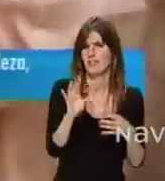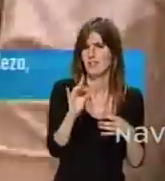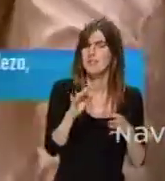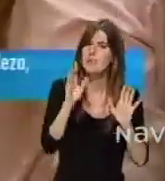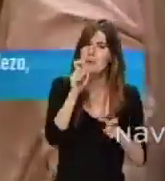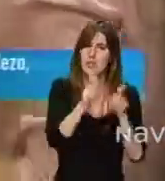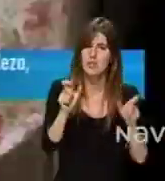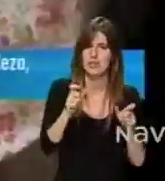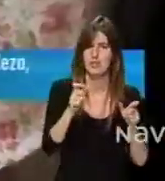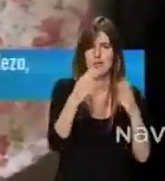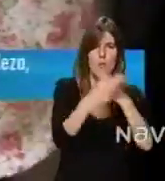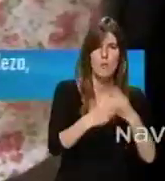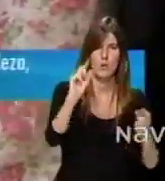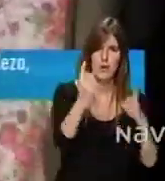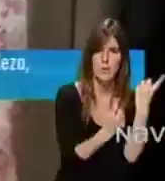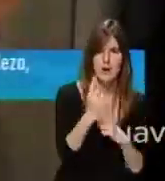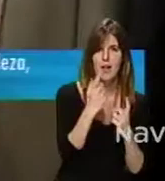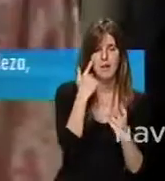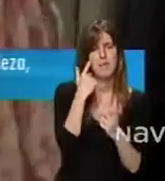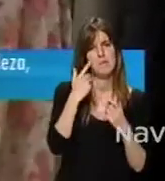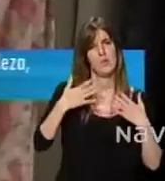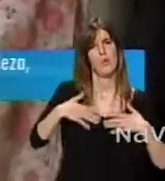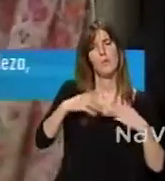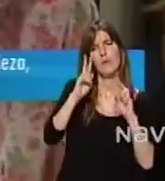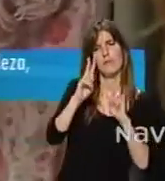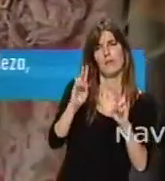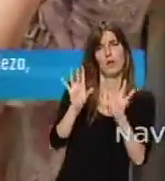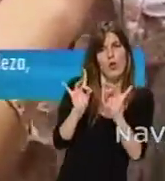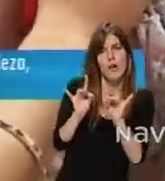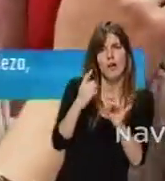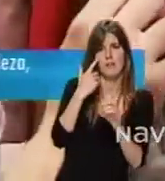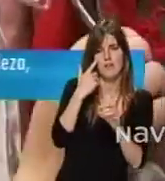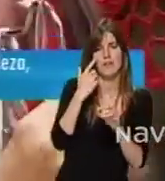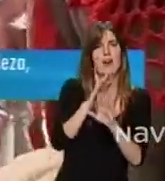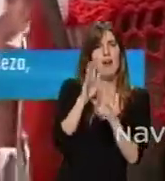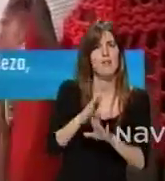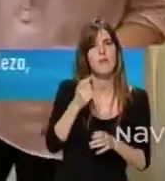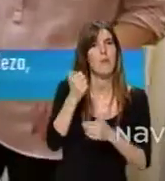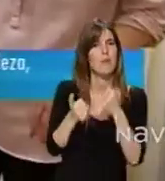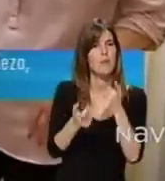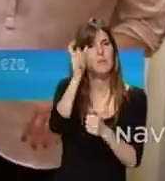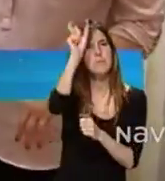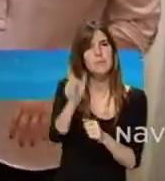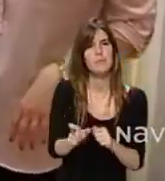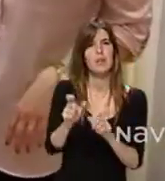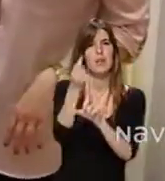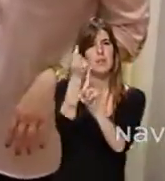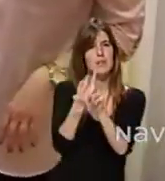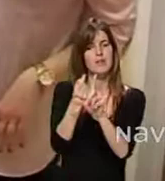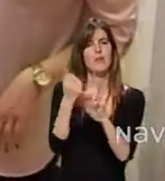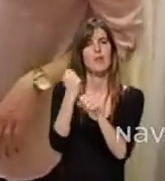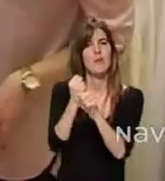que la gente pueda venir, pueda tocar las prendas y las pueda probar es lo que yo creo que va a acercar un poco más al trabajo del diseñador con el público.